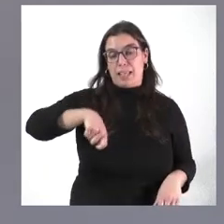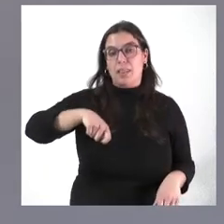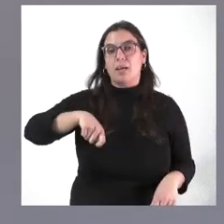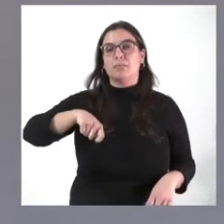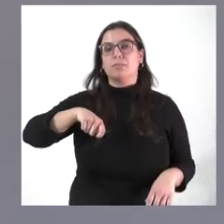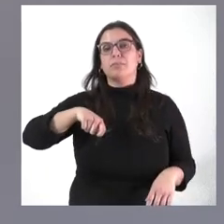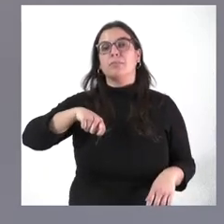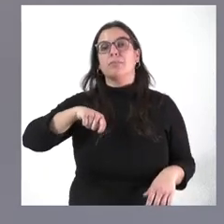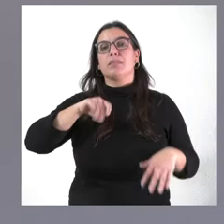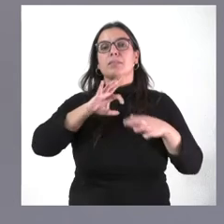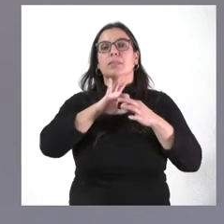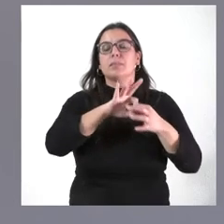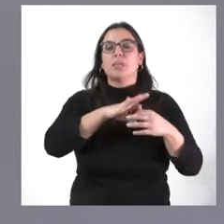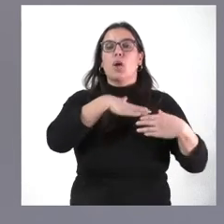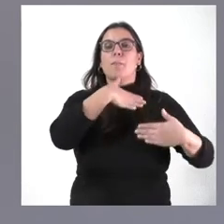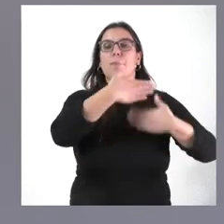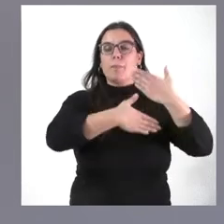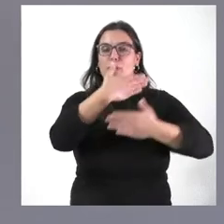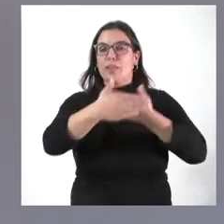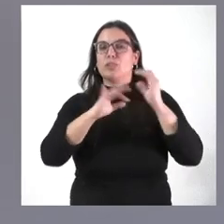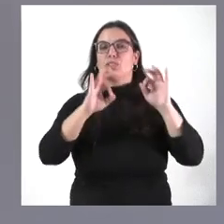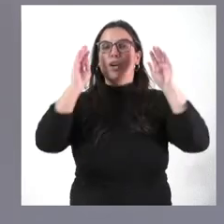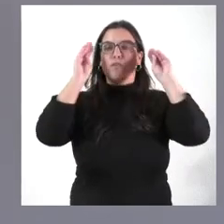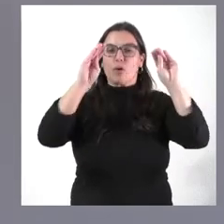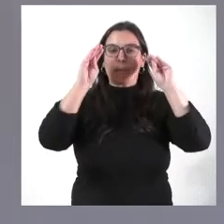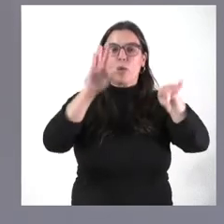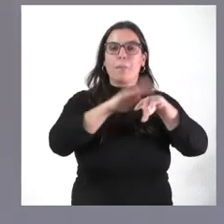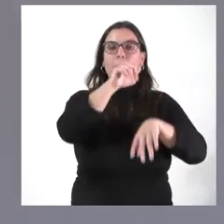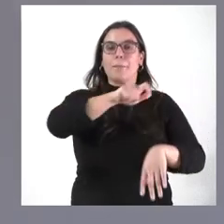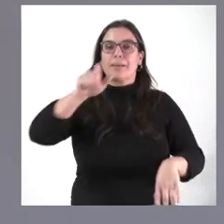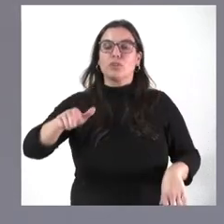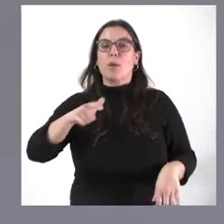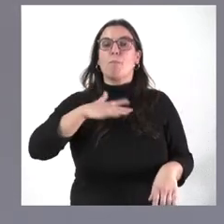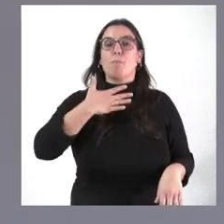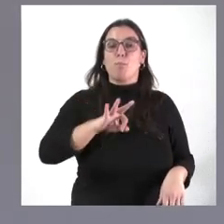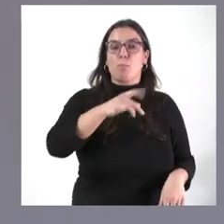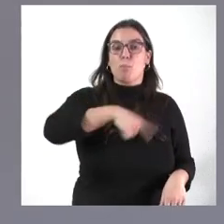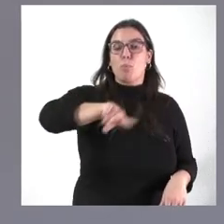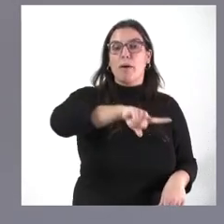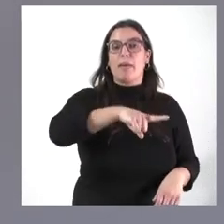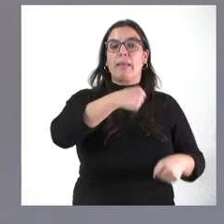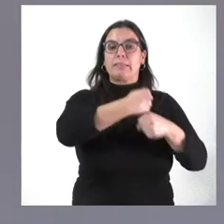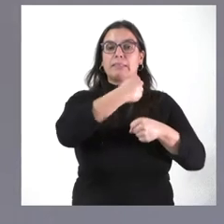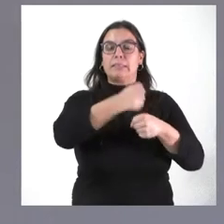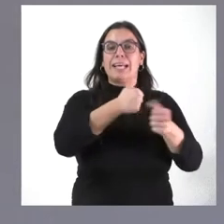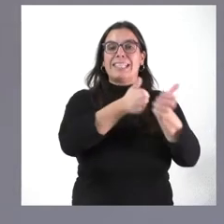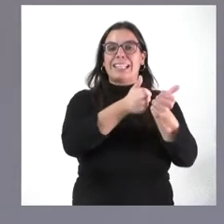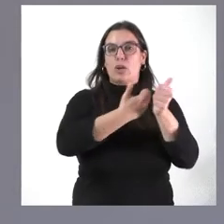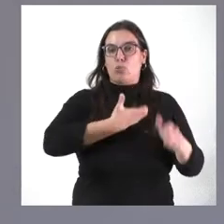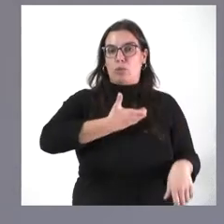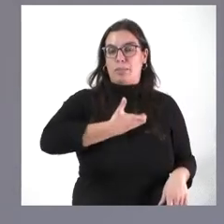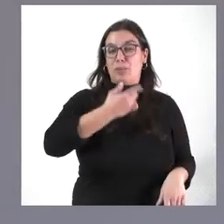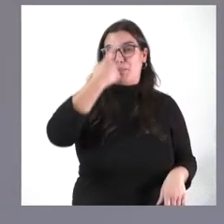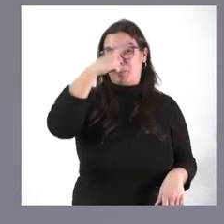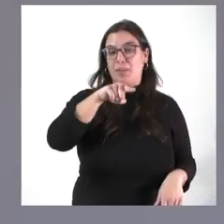relación con el proceso de formación para personas que puedan desempeñar la tarea de secretarios de ayuntamientos saben